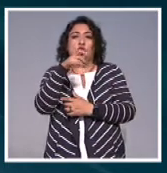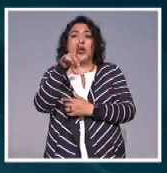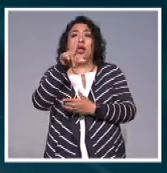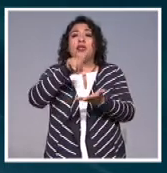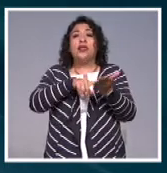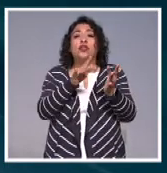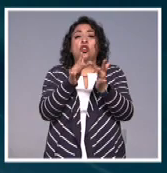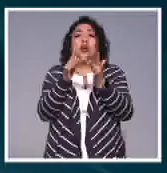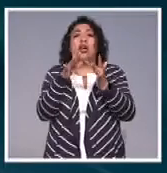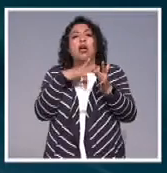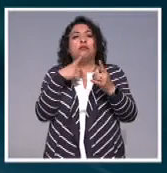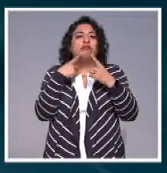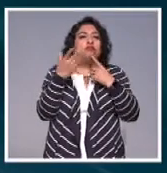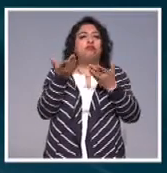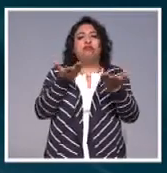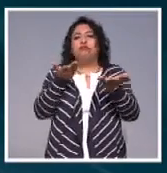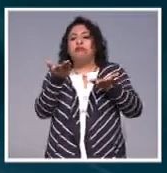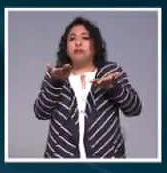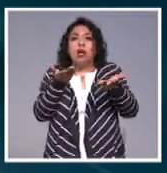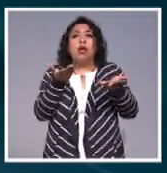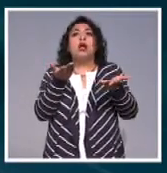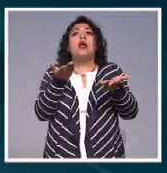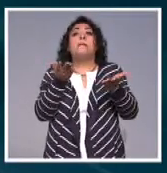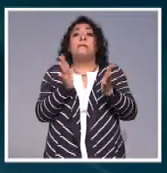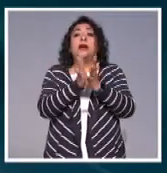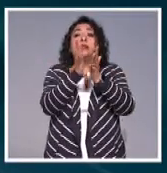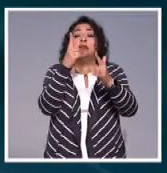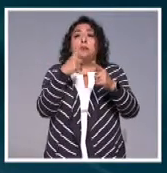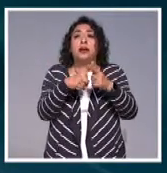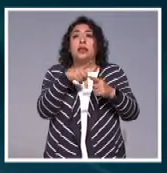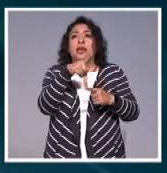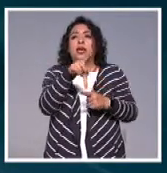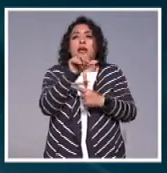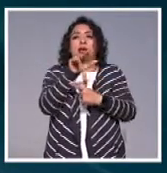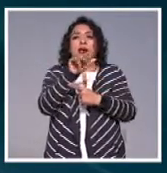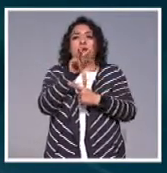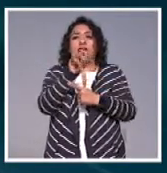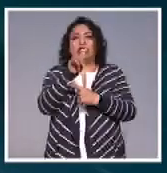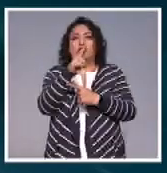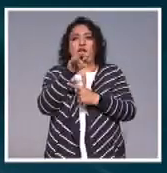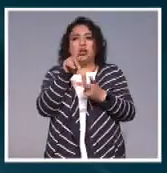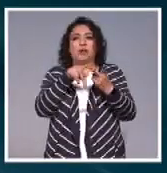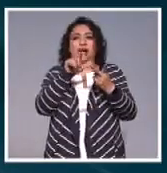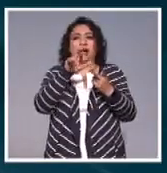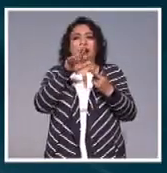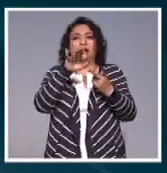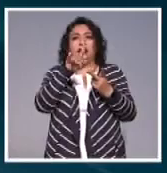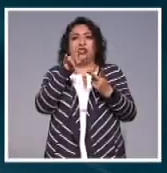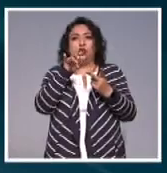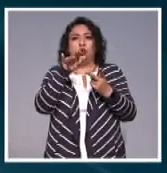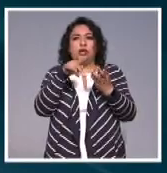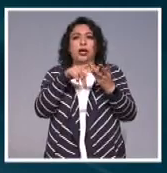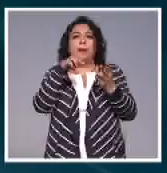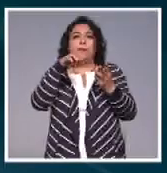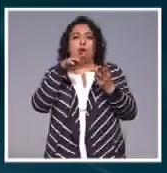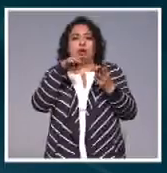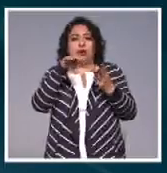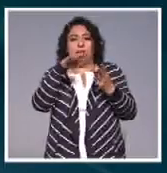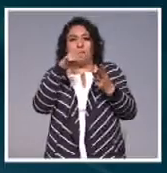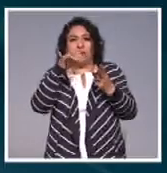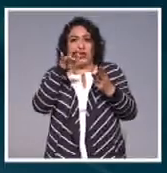través de sus redes un conversatorio en el que estarán como invitadas Ana Victoria Jiménez, Araceli Zúñiga y Mónica